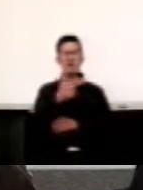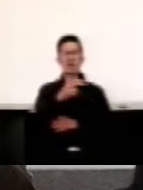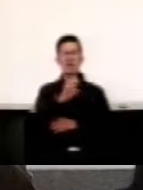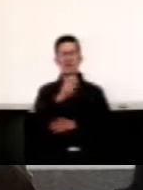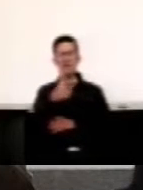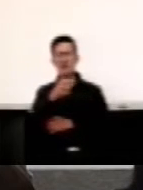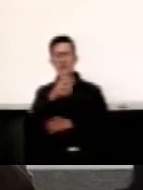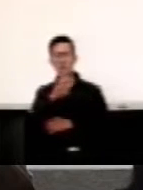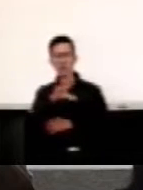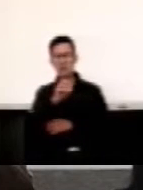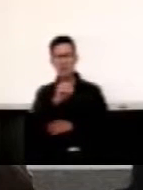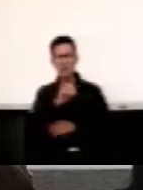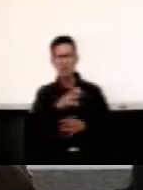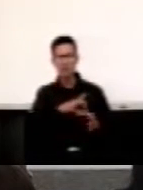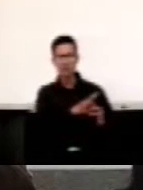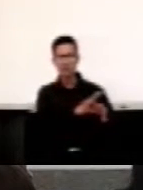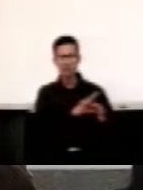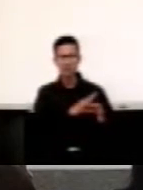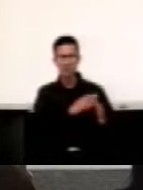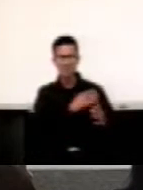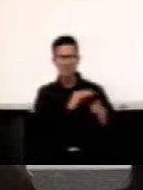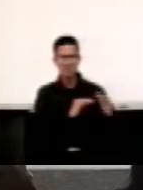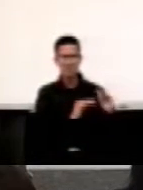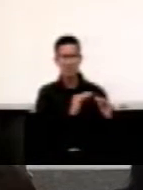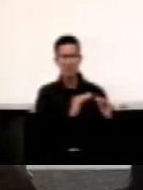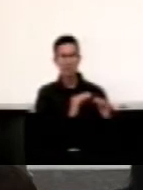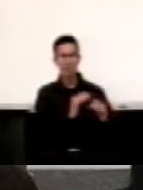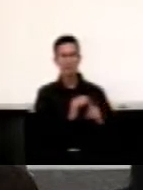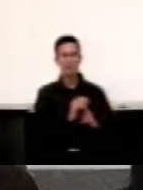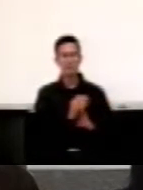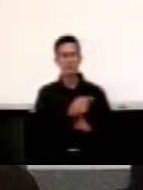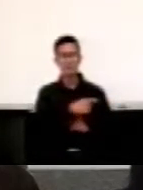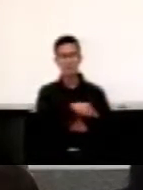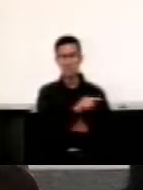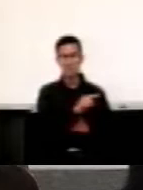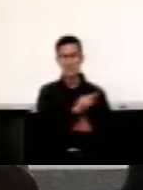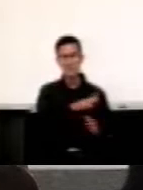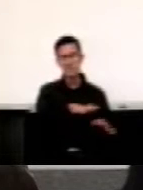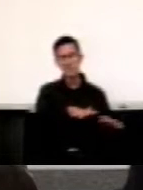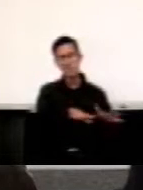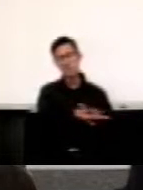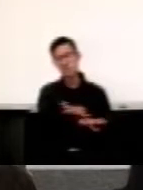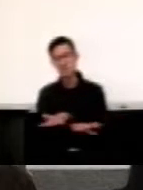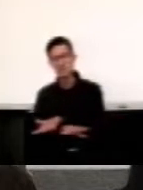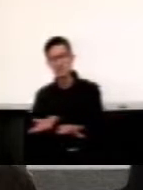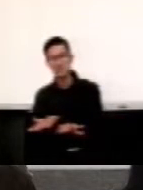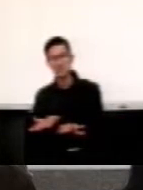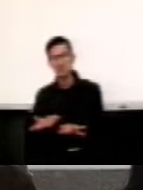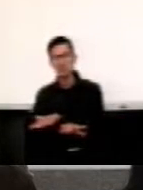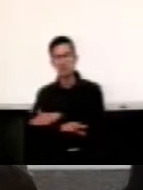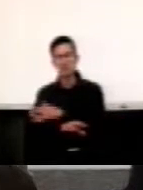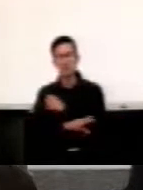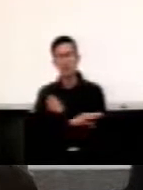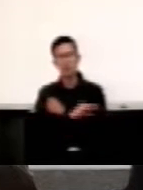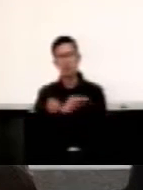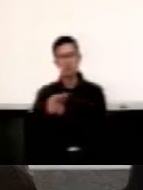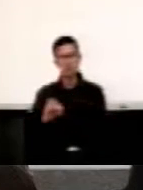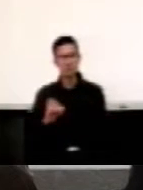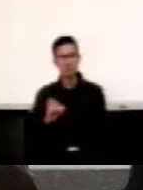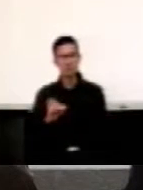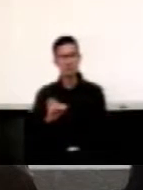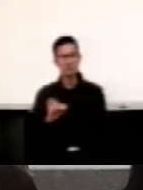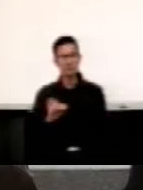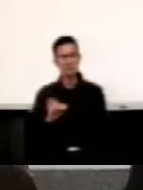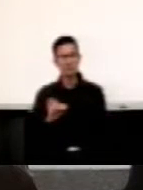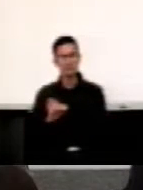teníamos, cómo se va dando todo este cambio como tal en la competencia partidista y cómo analiza también